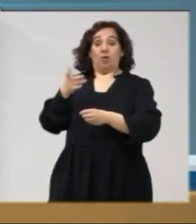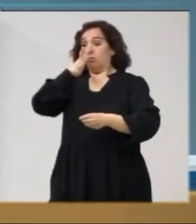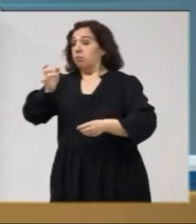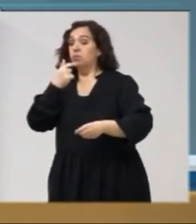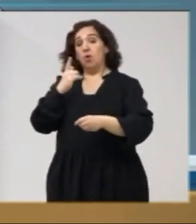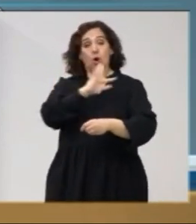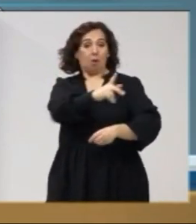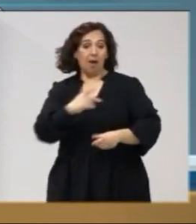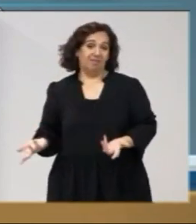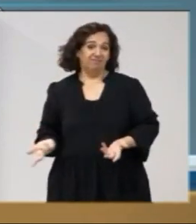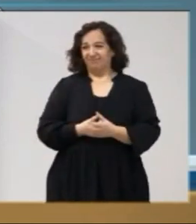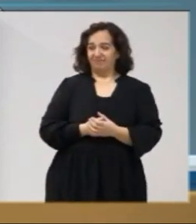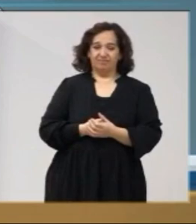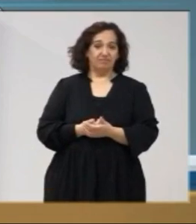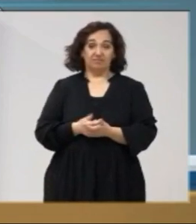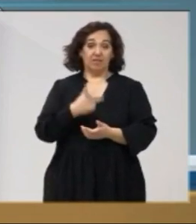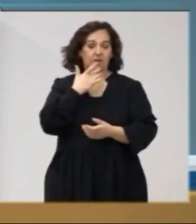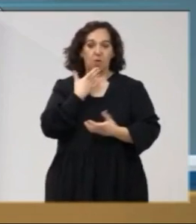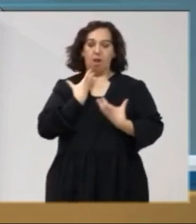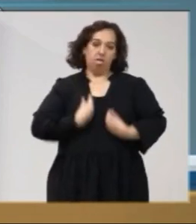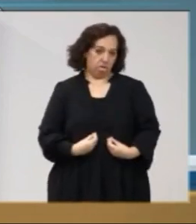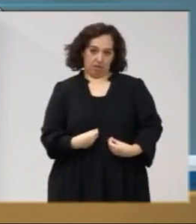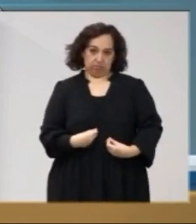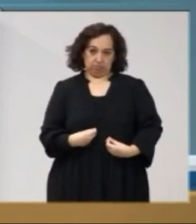mano, ¿no? Es algo desmoralizador.